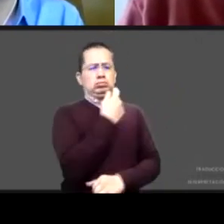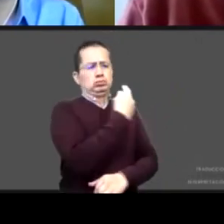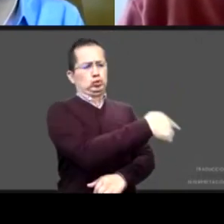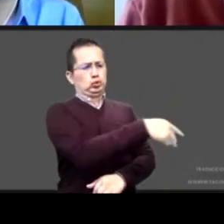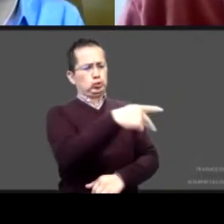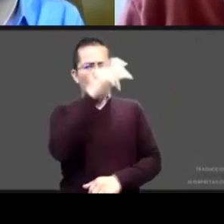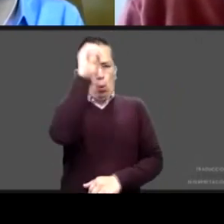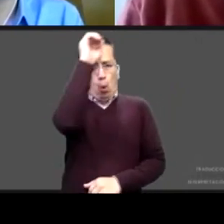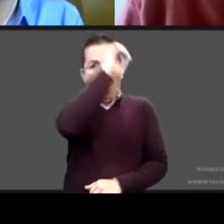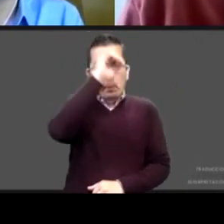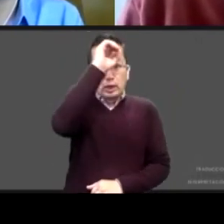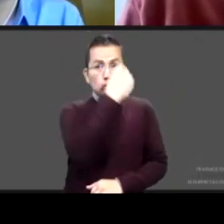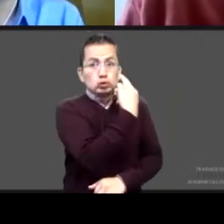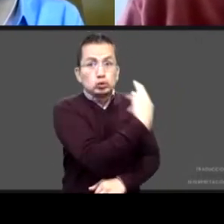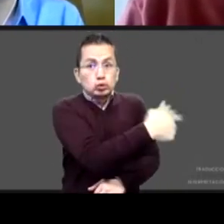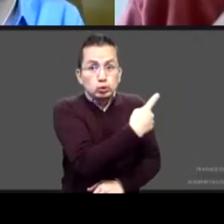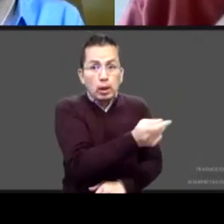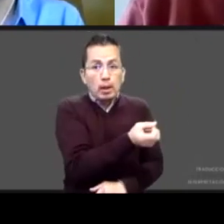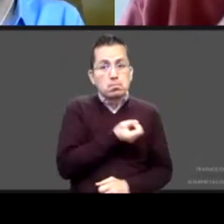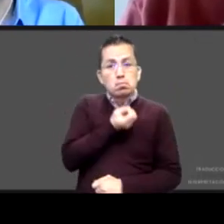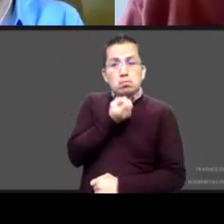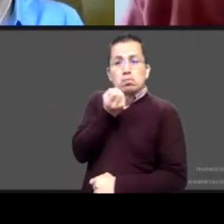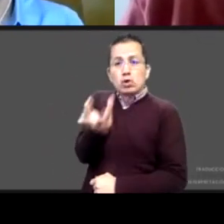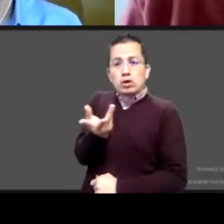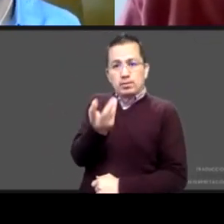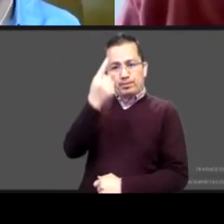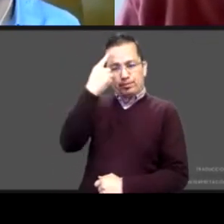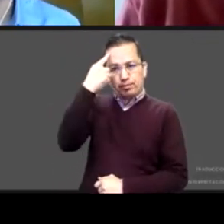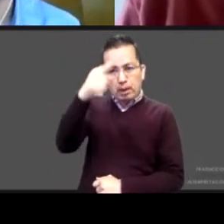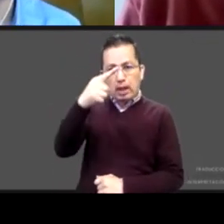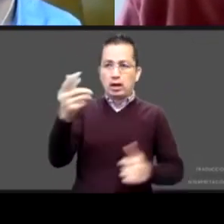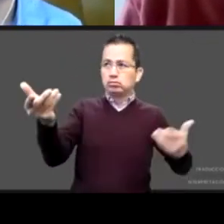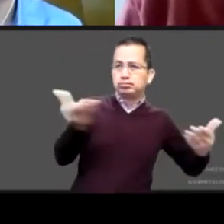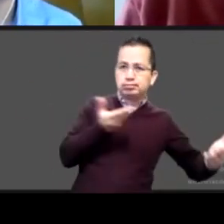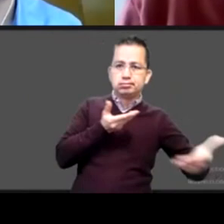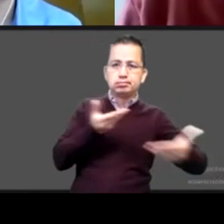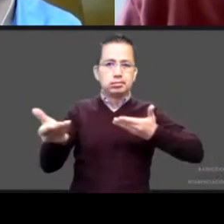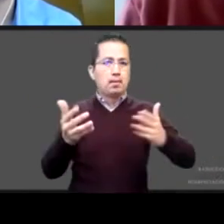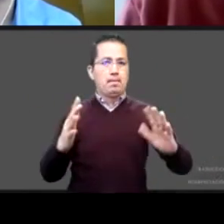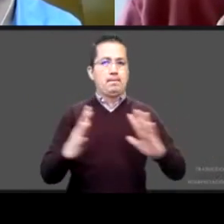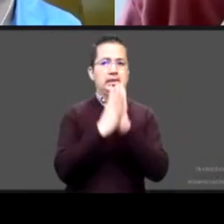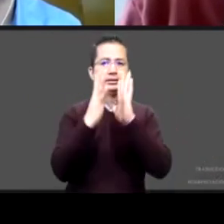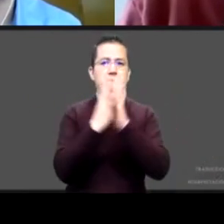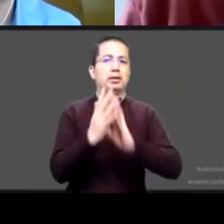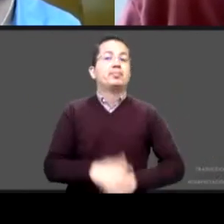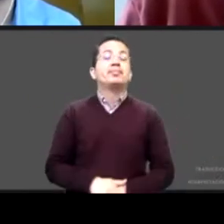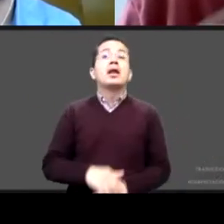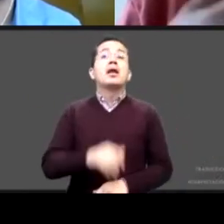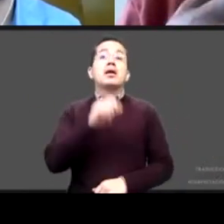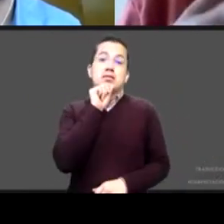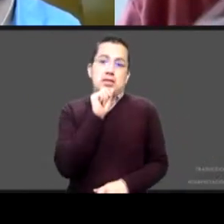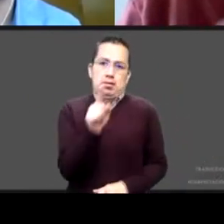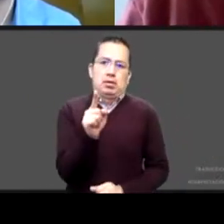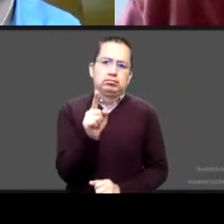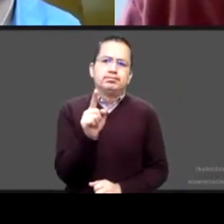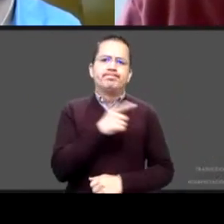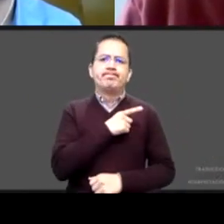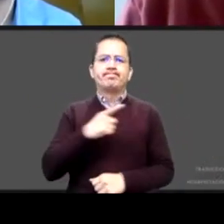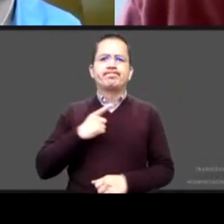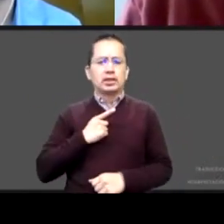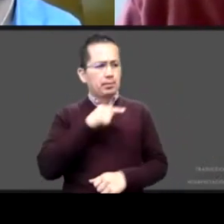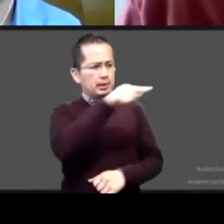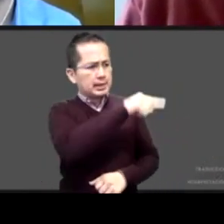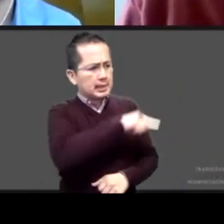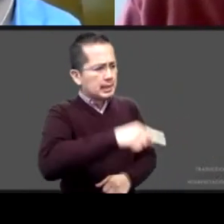que va a participar. Debe, por supuesto, incluir la posibilidad de niño, niña, adolescente de ser